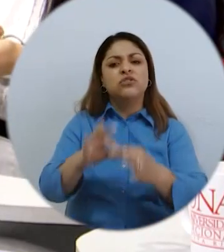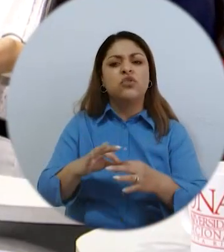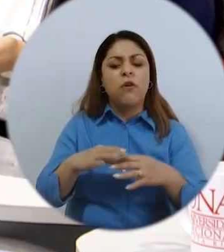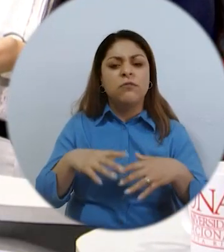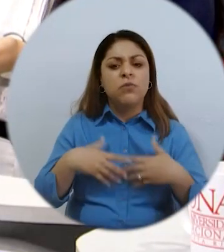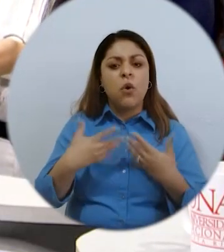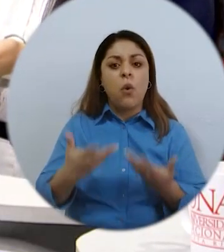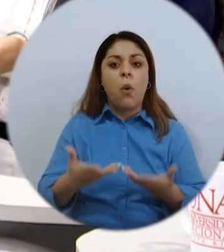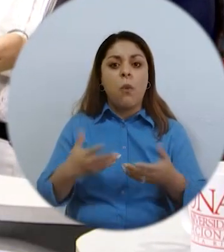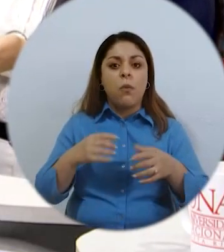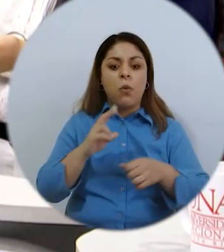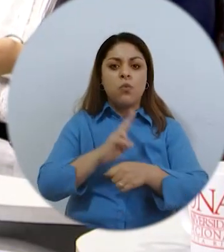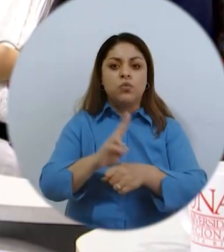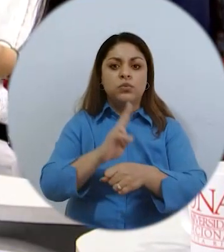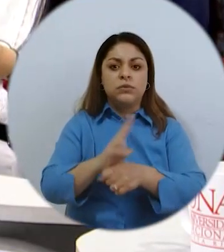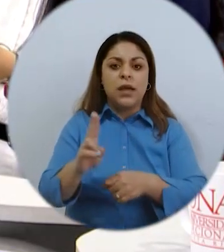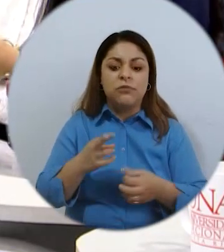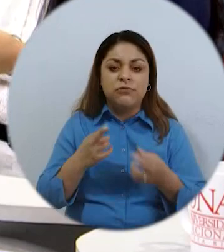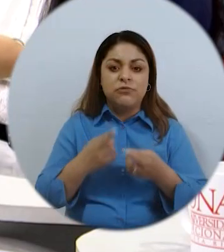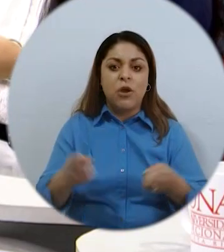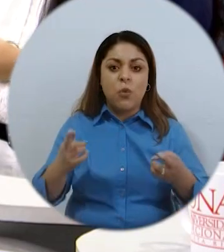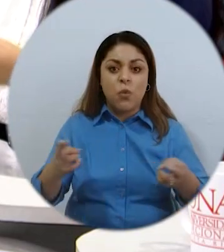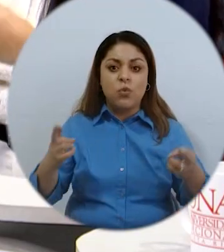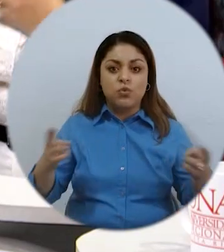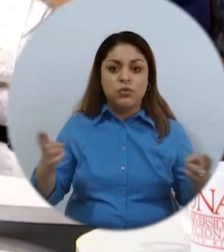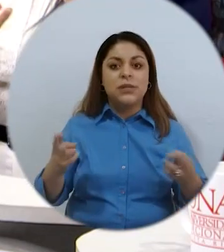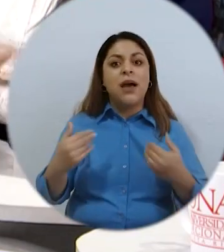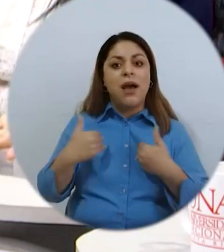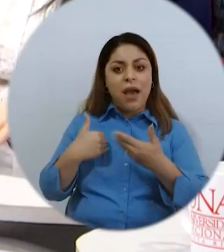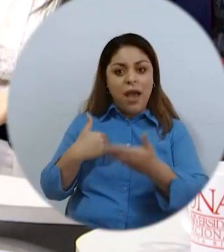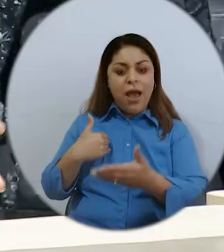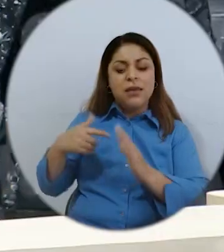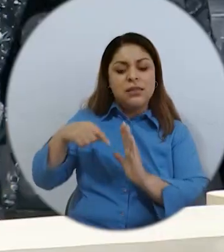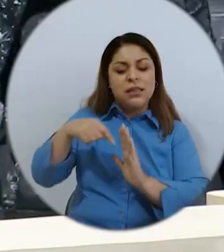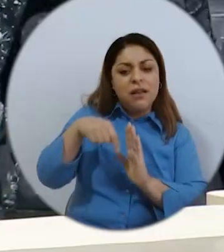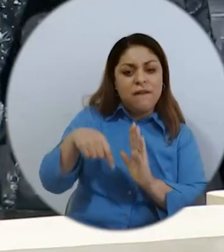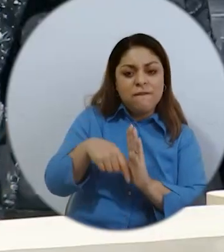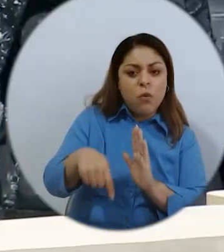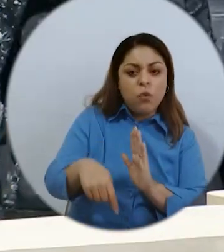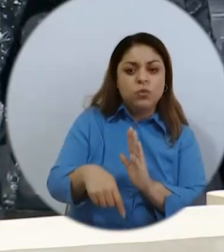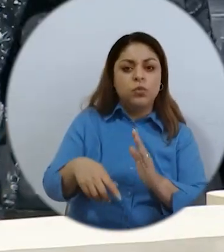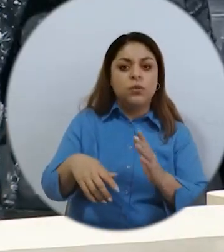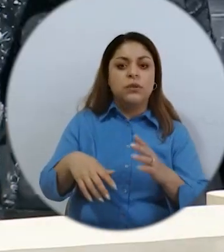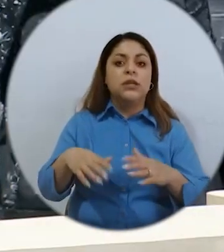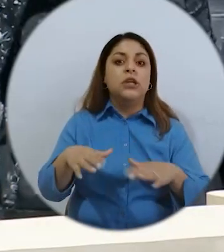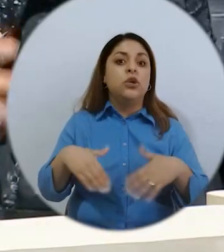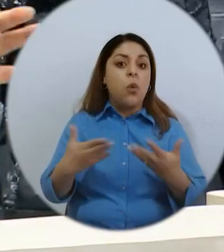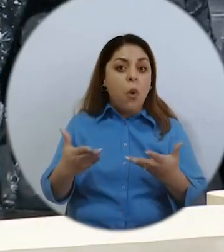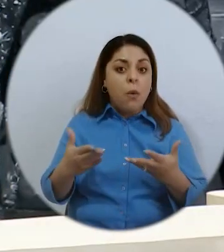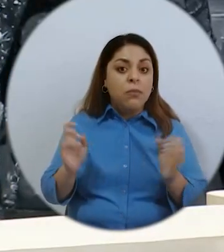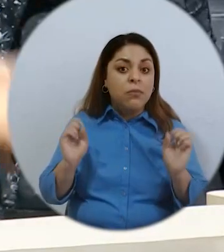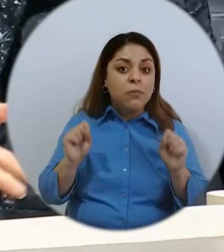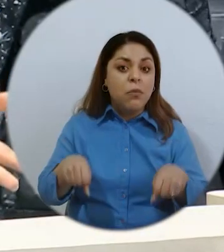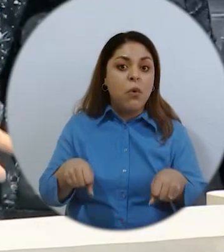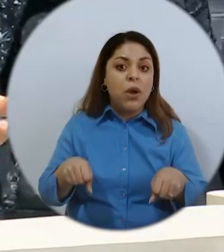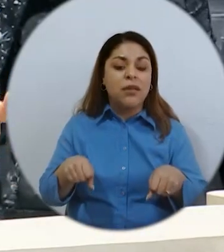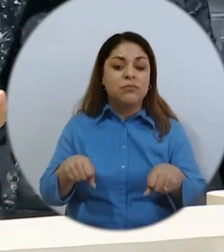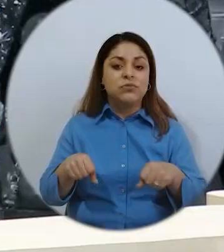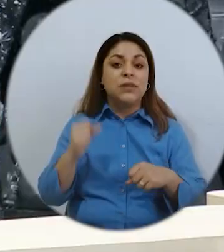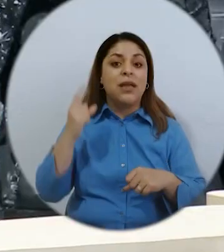ver con cómo podemos utilizar esos recursos que se encuentran depositados en los fondos y cómo podemos de ahí